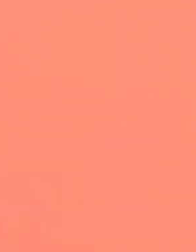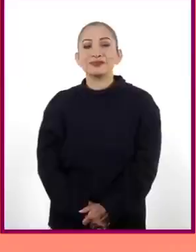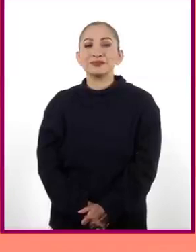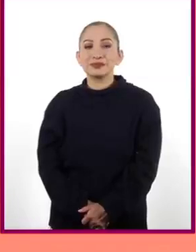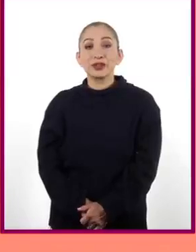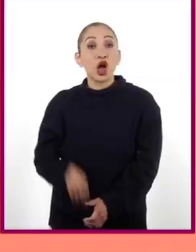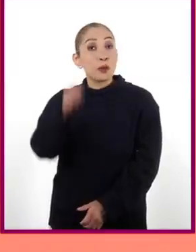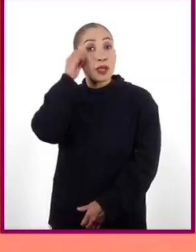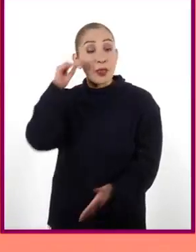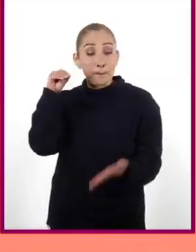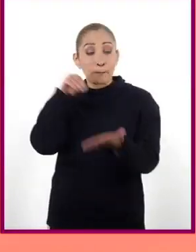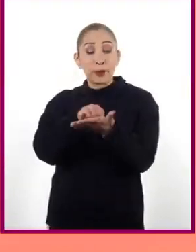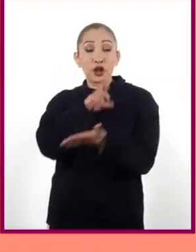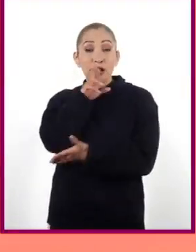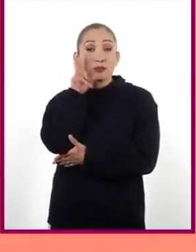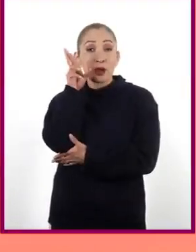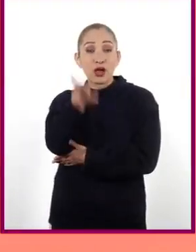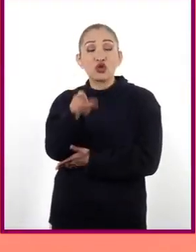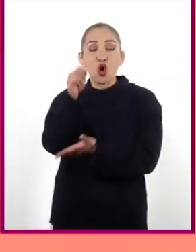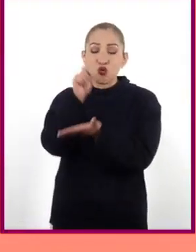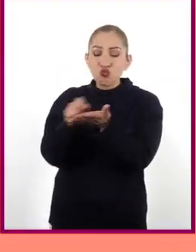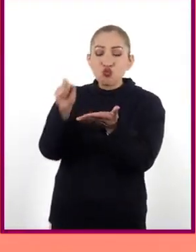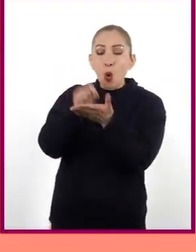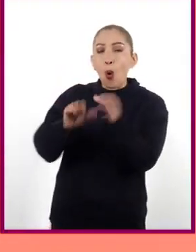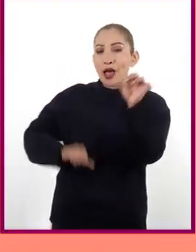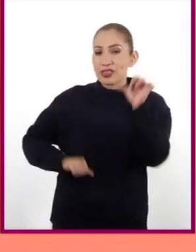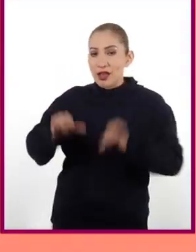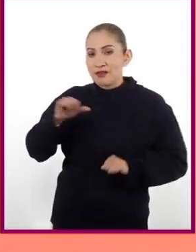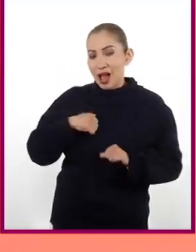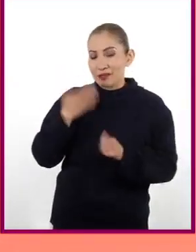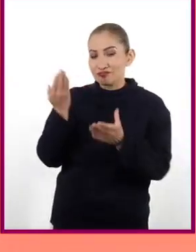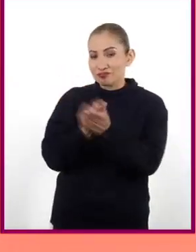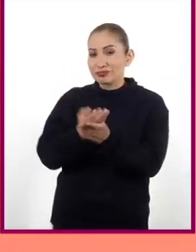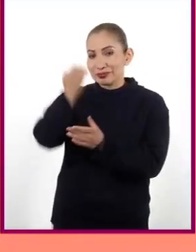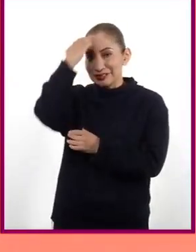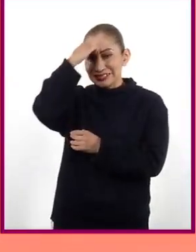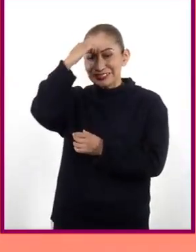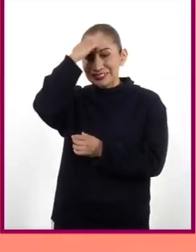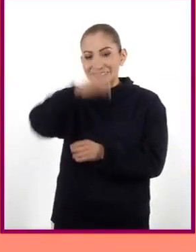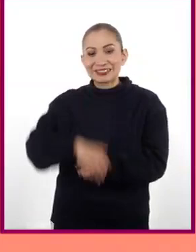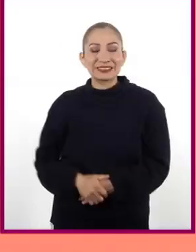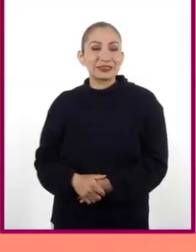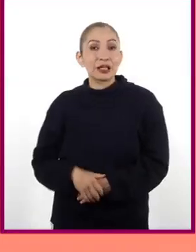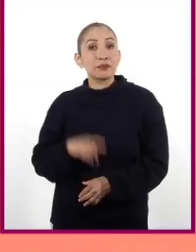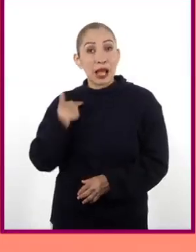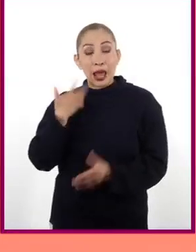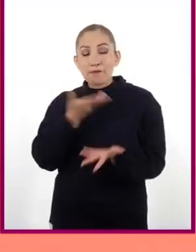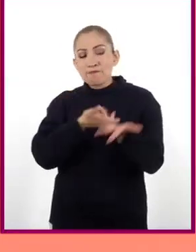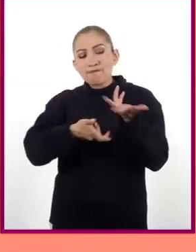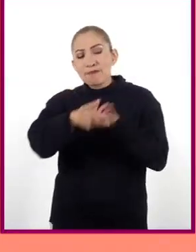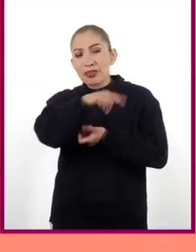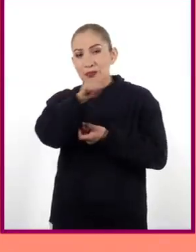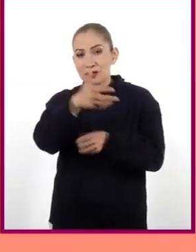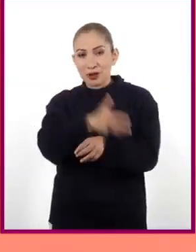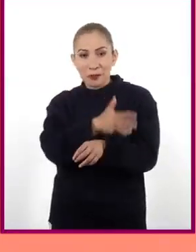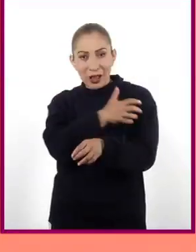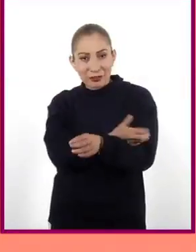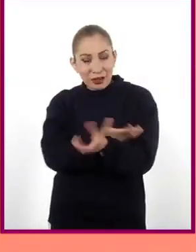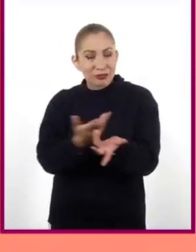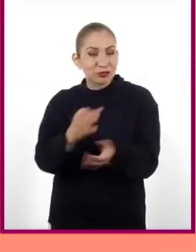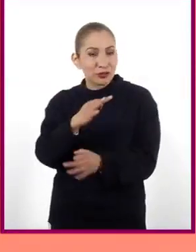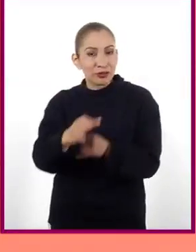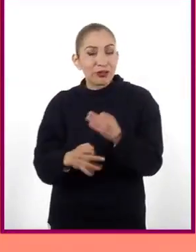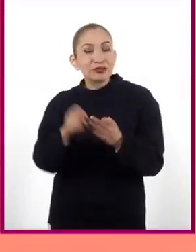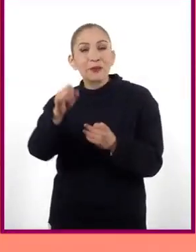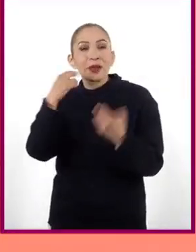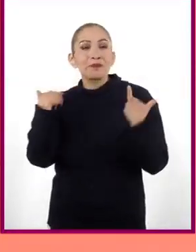No olviden anexar sus respuestas, notas y actividades en la carpeta de experiencias para compartirlas con sus compañeras,